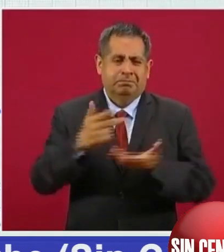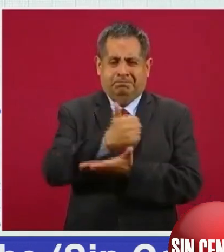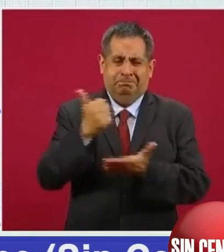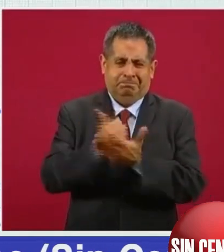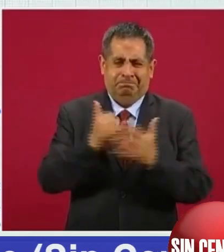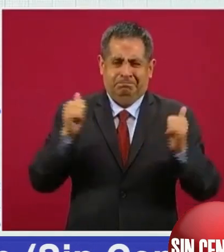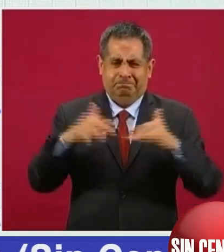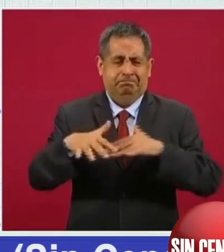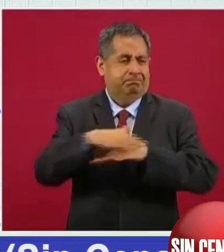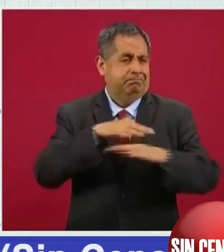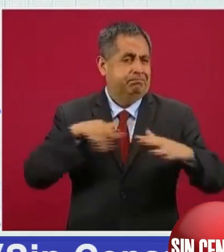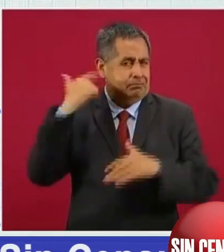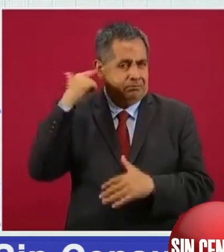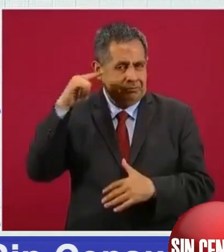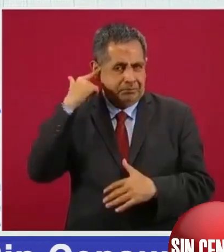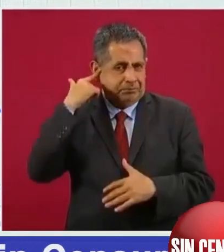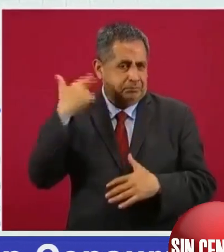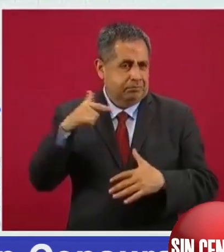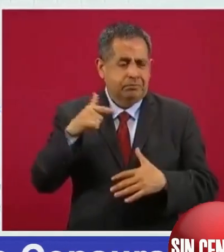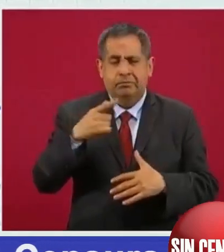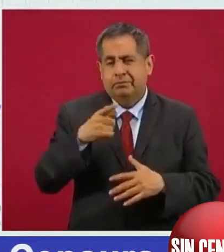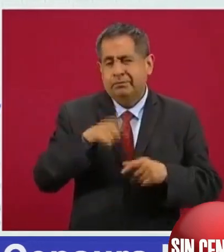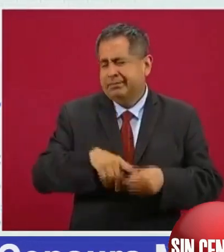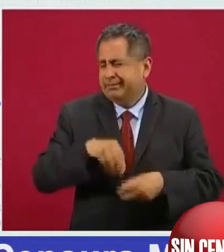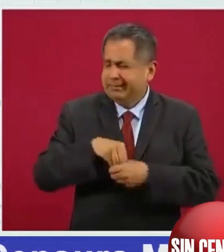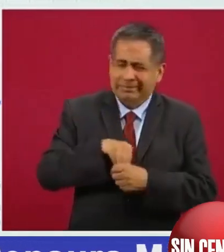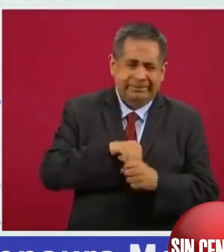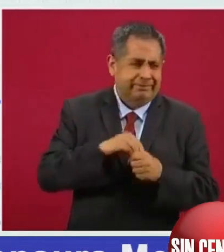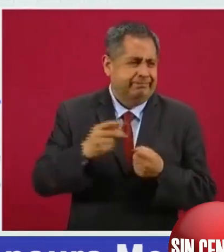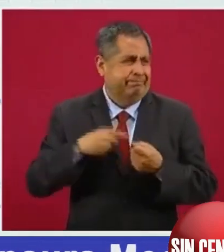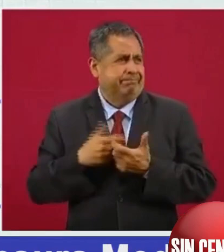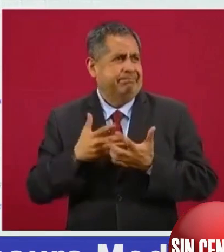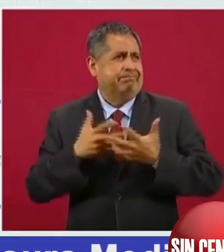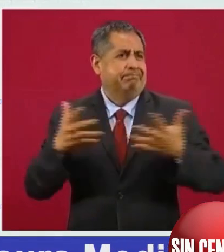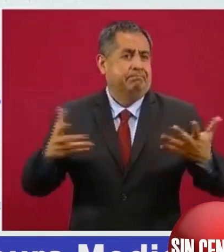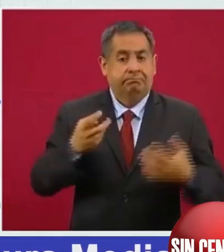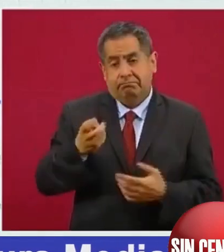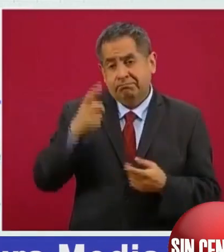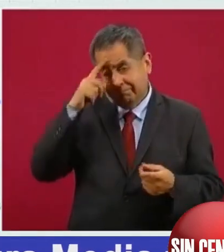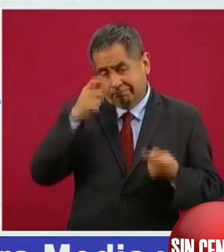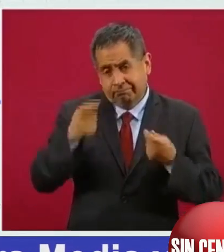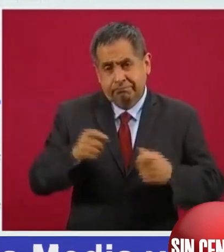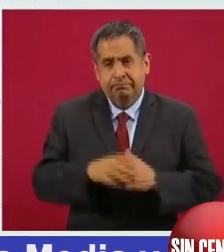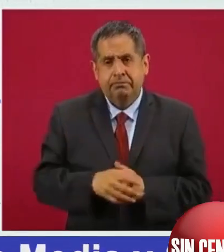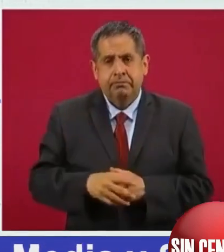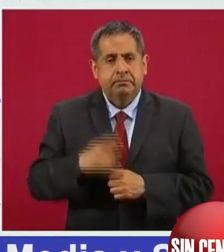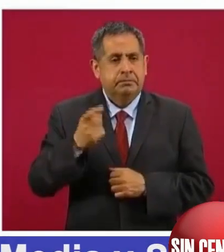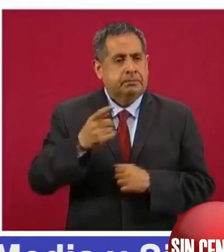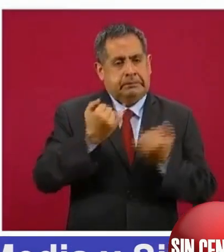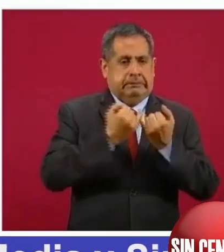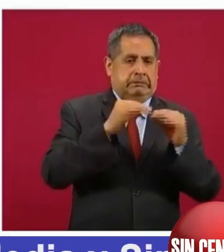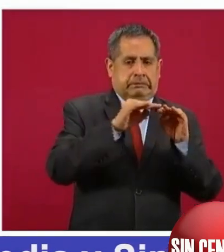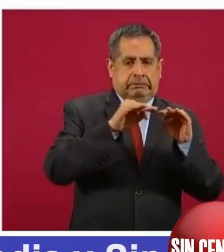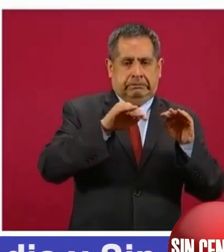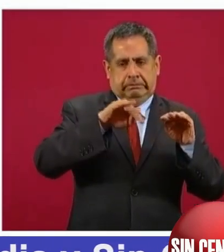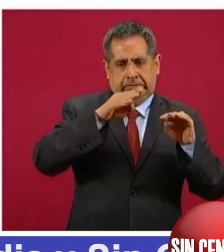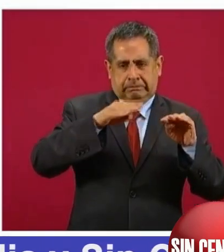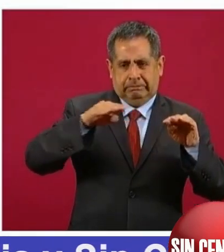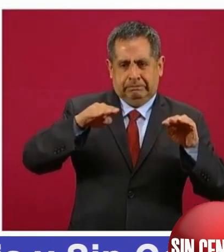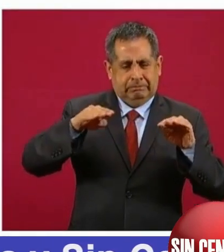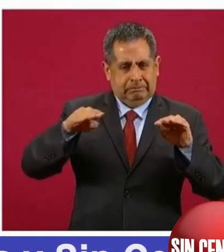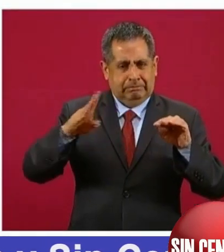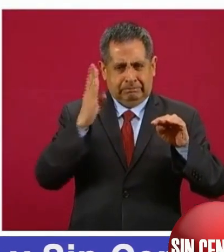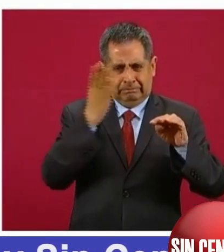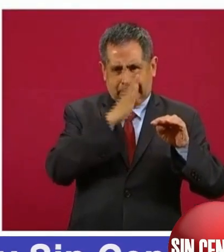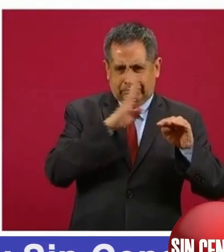de Guadalajara. Zonas densamente pobladas y grandes son de difícil control. Esto lo ha mantenido en una meseta, prácticamente,